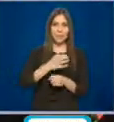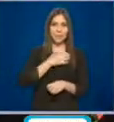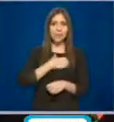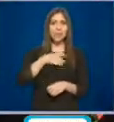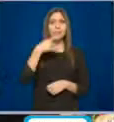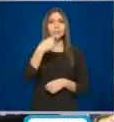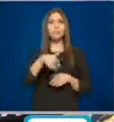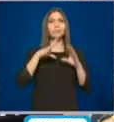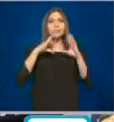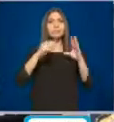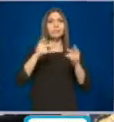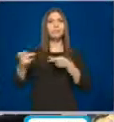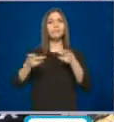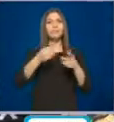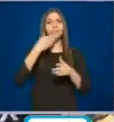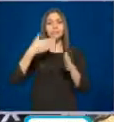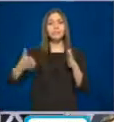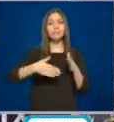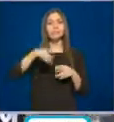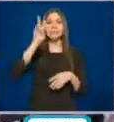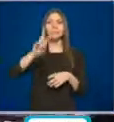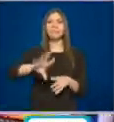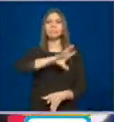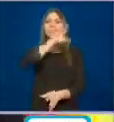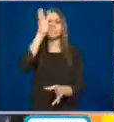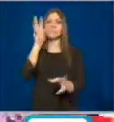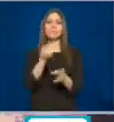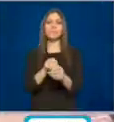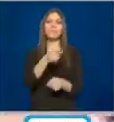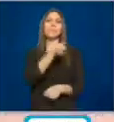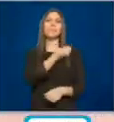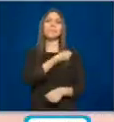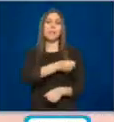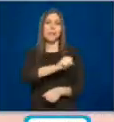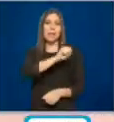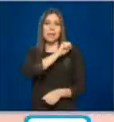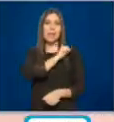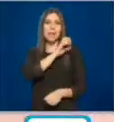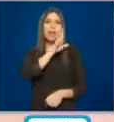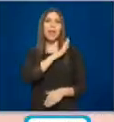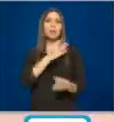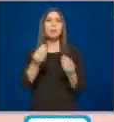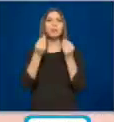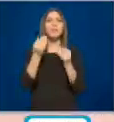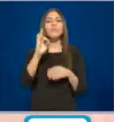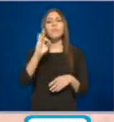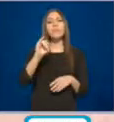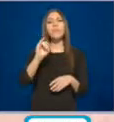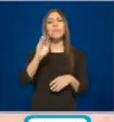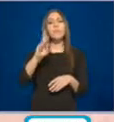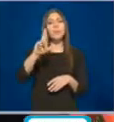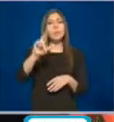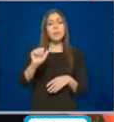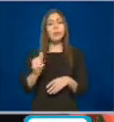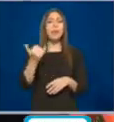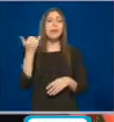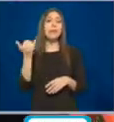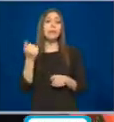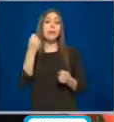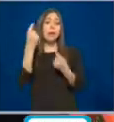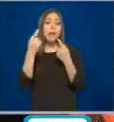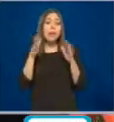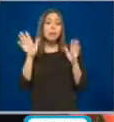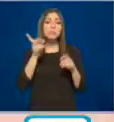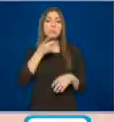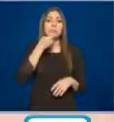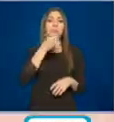muy completa, ¿por qué? Porque es una receta muy saludable, contiene altos niveles de fibra que también, pues, dicen por ahí que